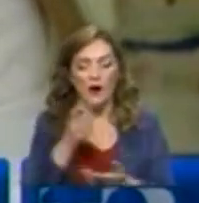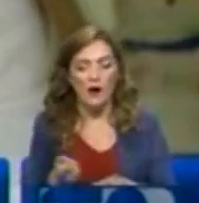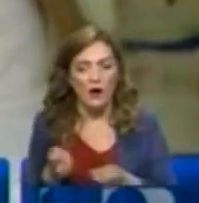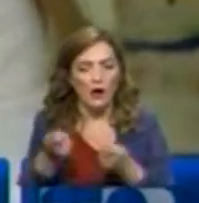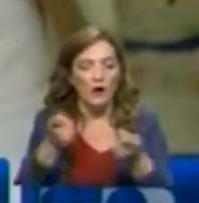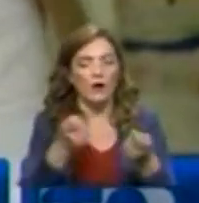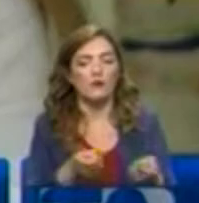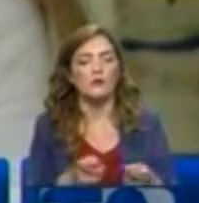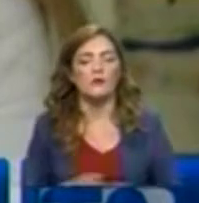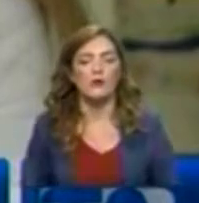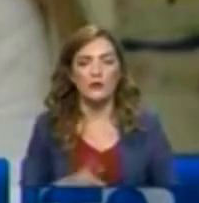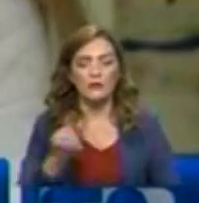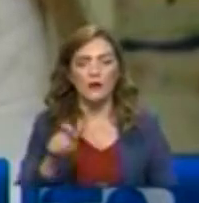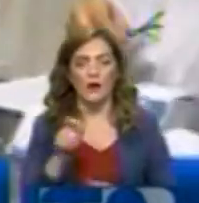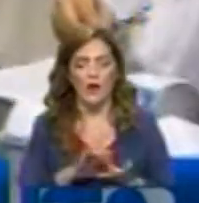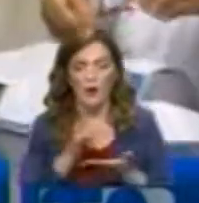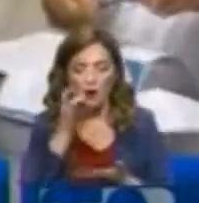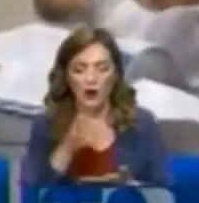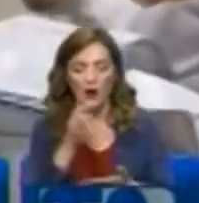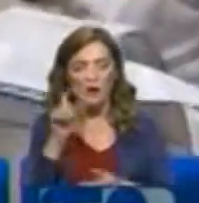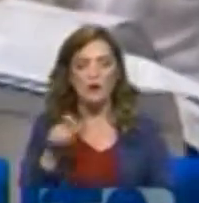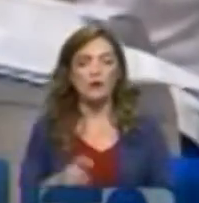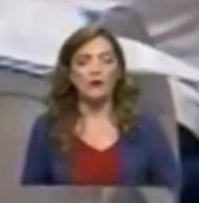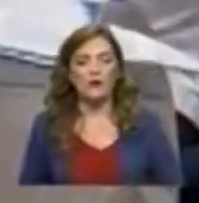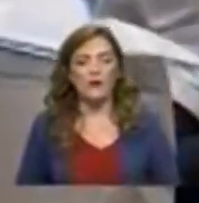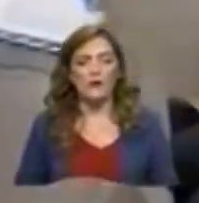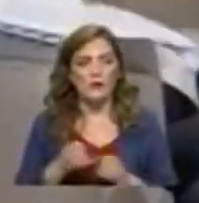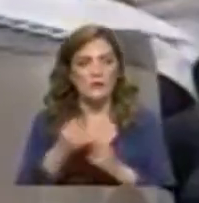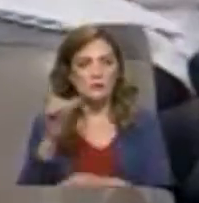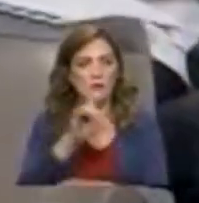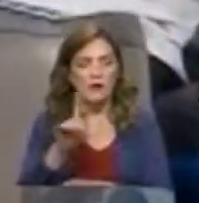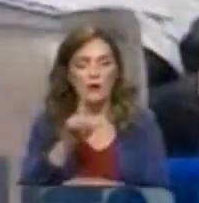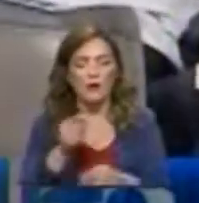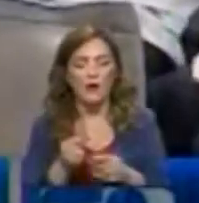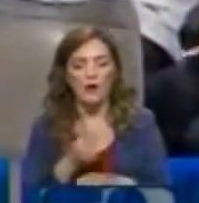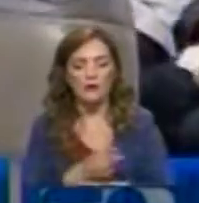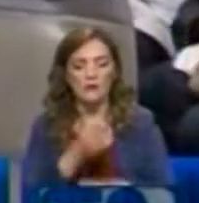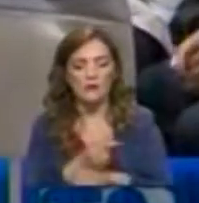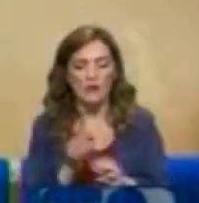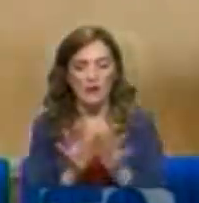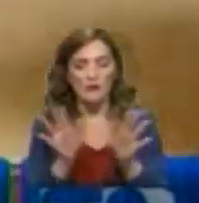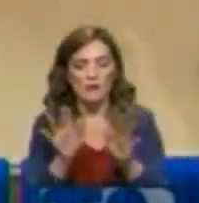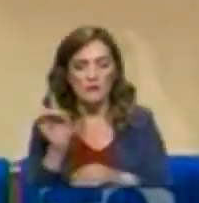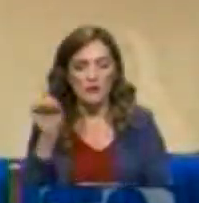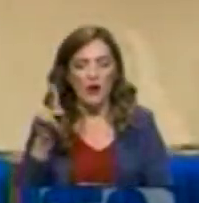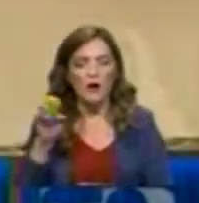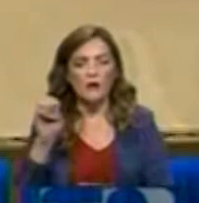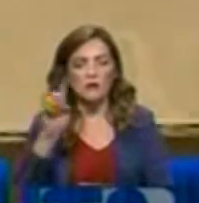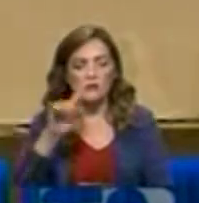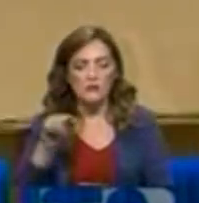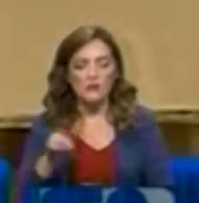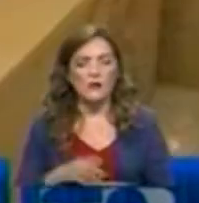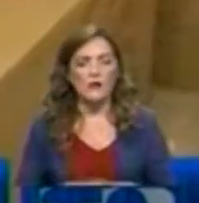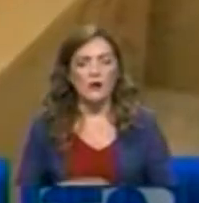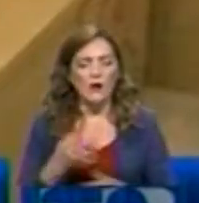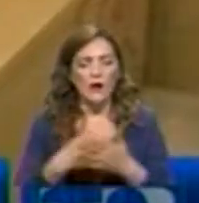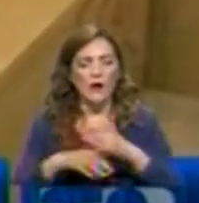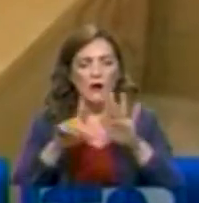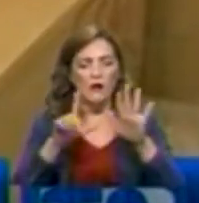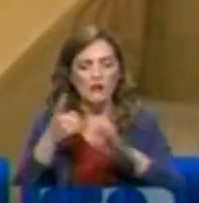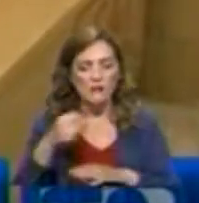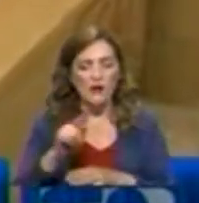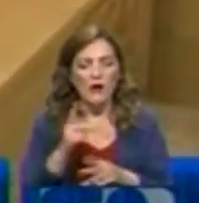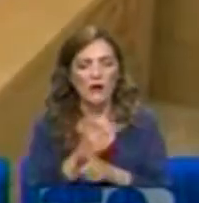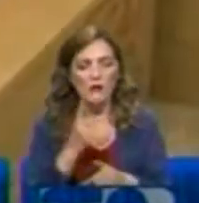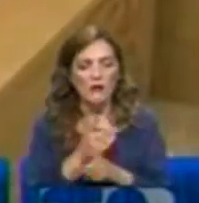nosotros realmente necesitamos. Y este último lunes, el gerente general del HCAN, Juan Páez, informó que hay 7 millones de